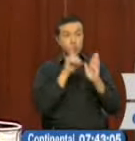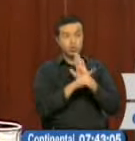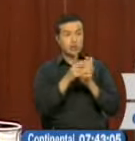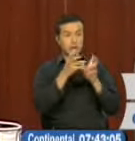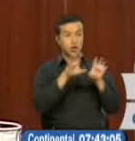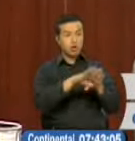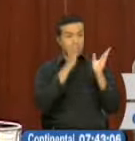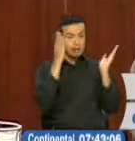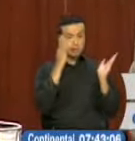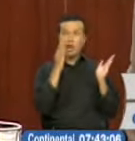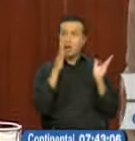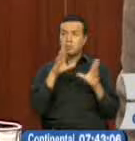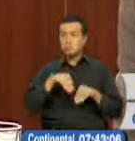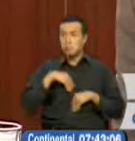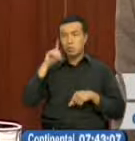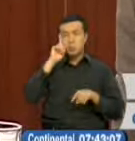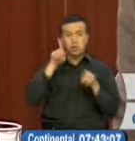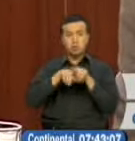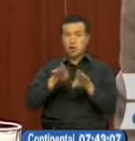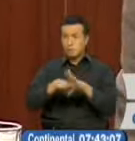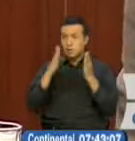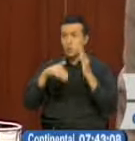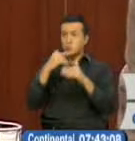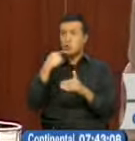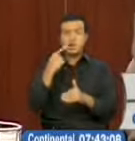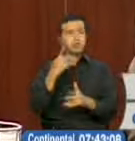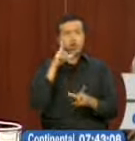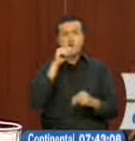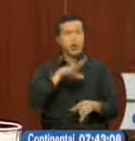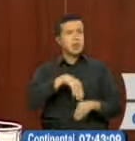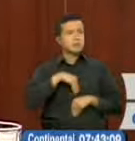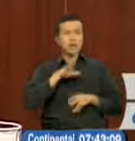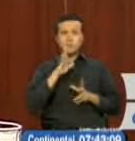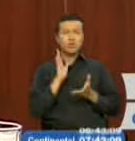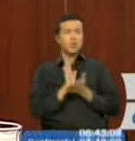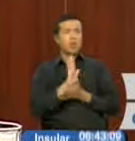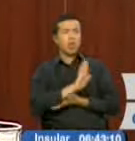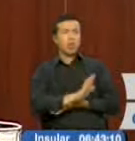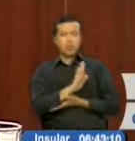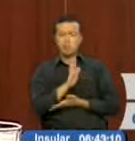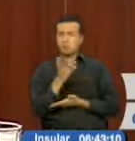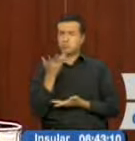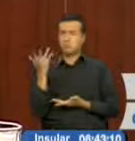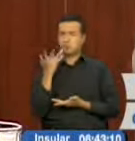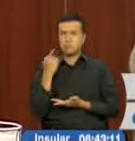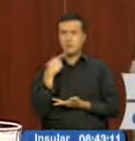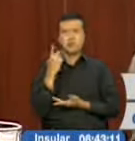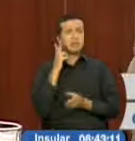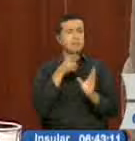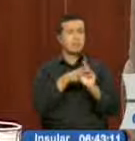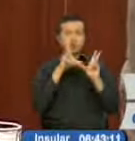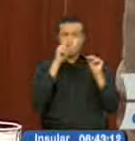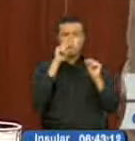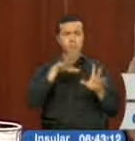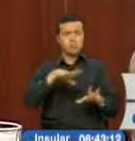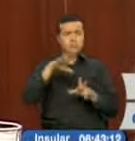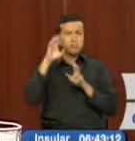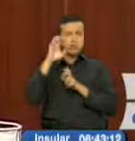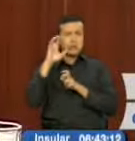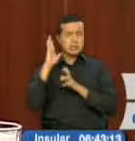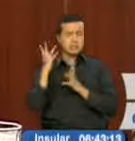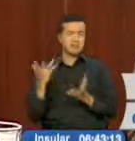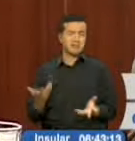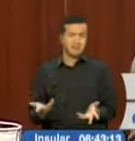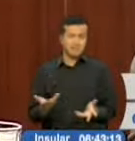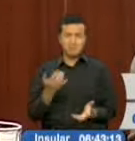y fundamenta su acción y que efectivamente la administración pública o la administración electoral le da paso al 100% de ese pedido